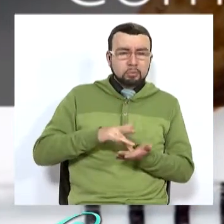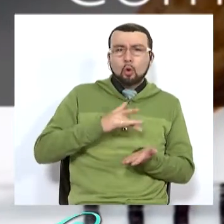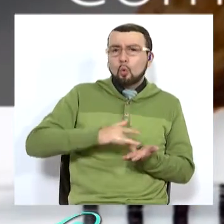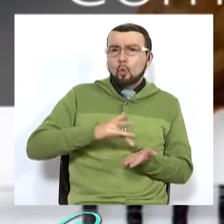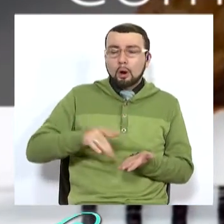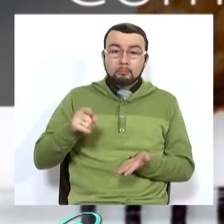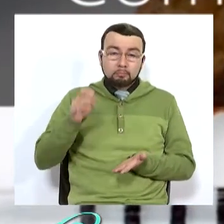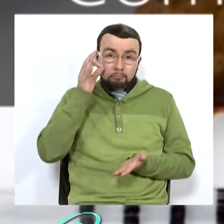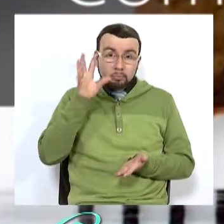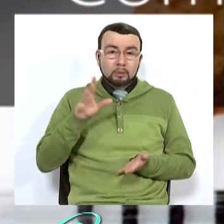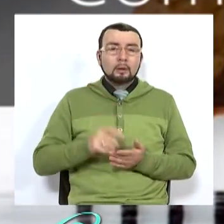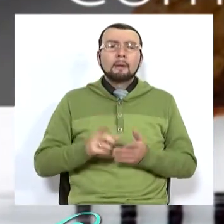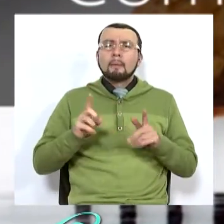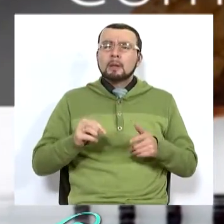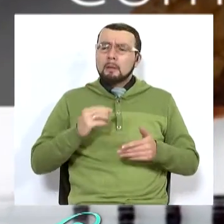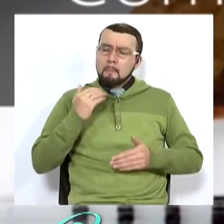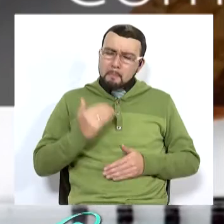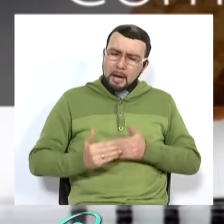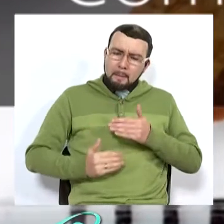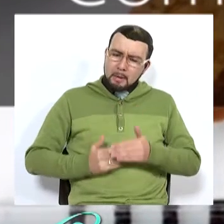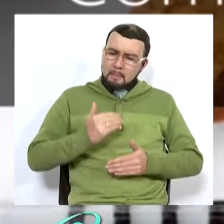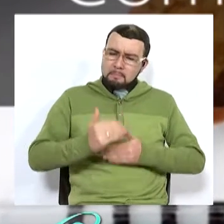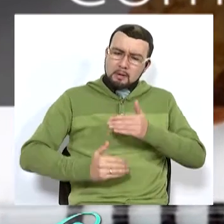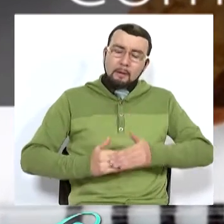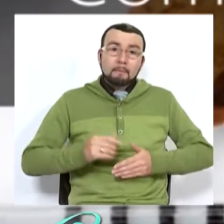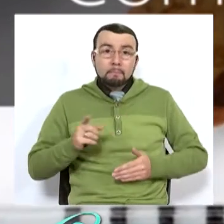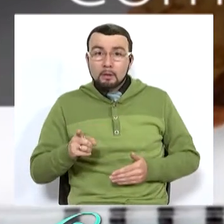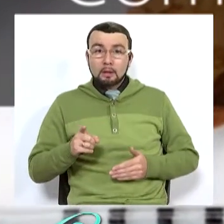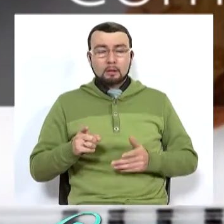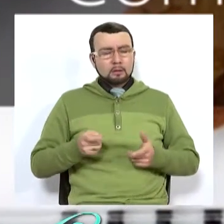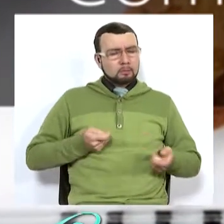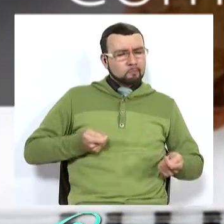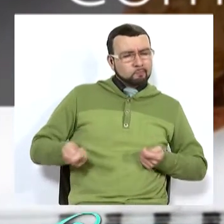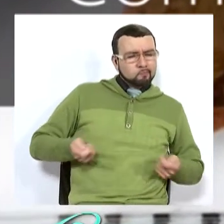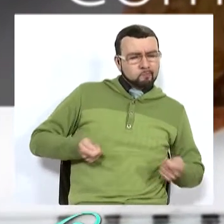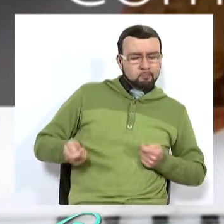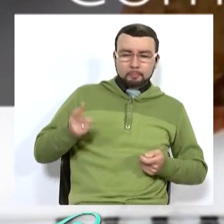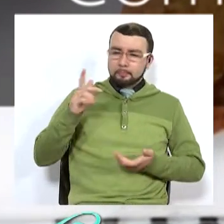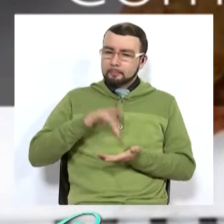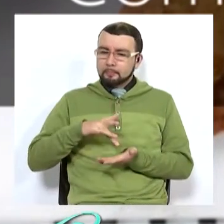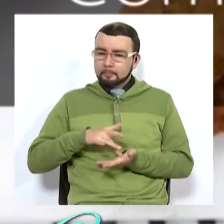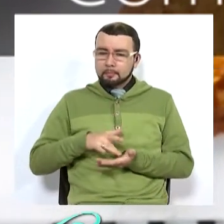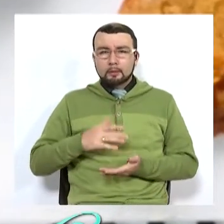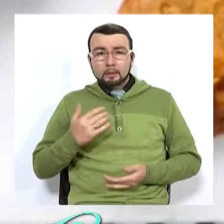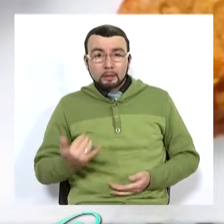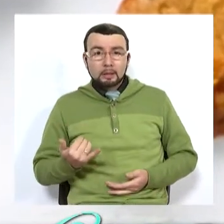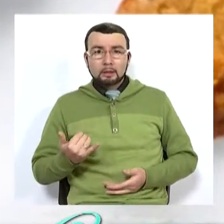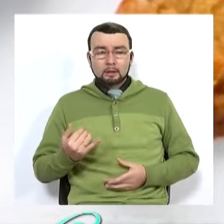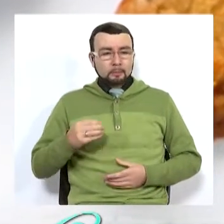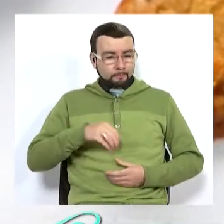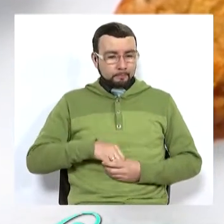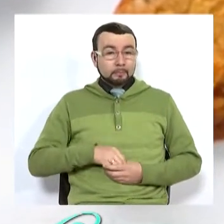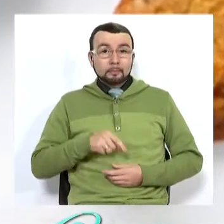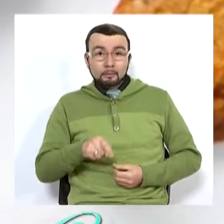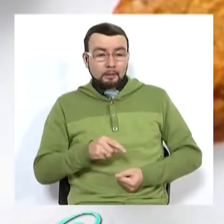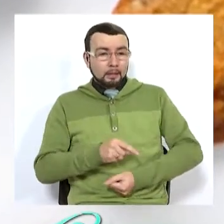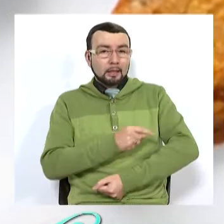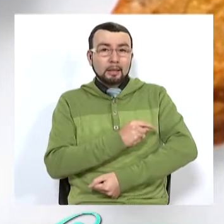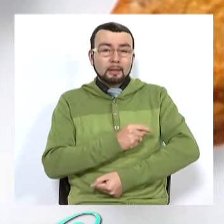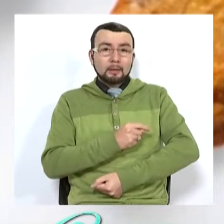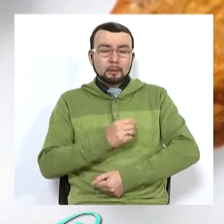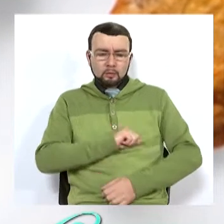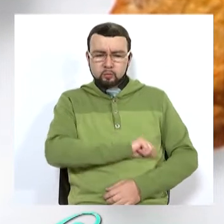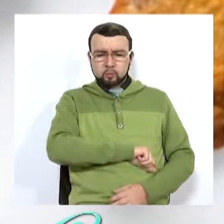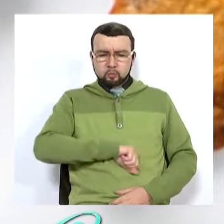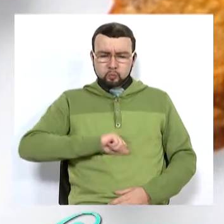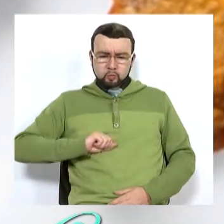Y segundo, iríamos escalando en procedimientos diagnósticos, como serían una ecografía, una radiografía